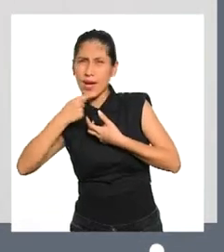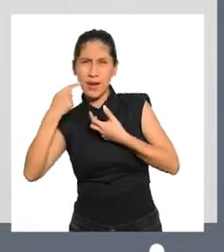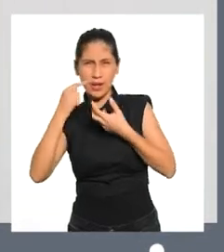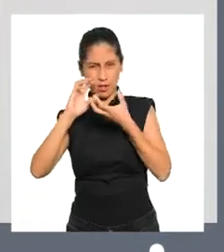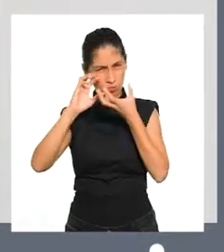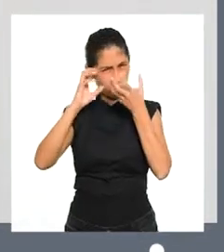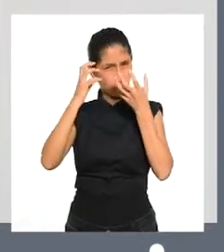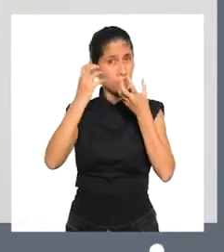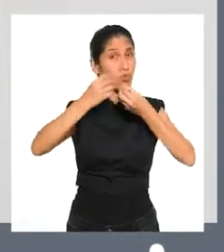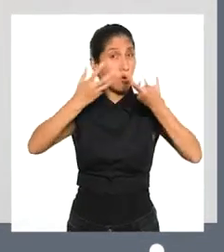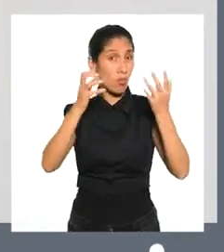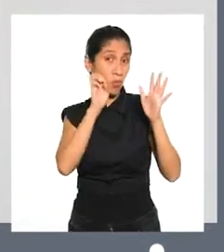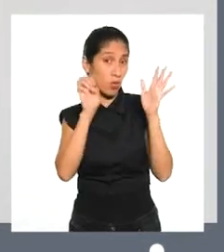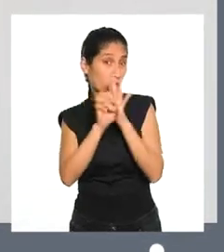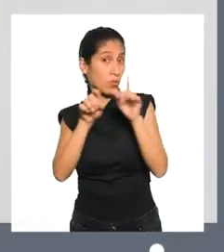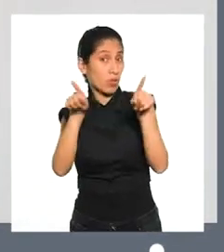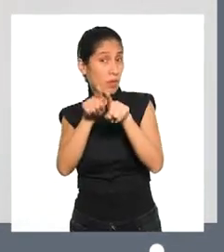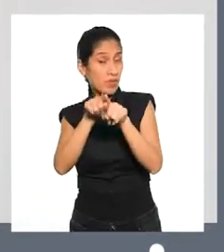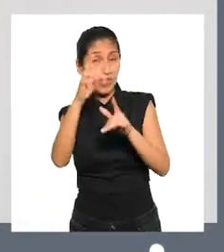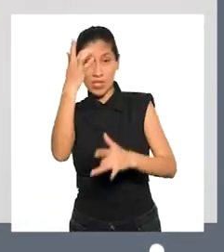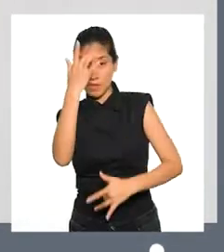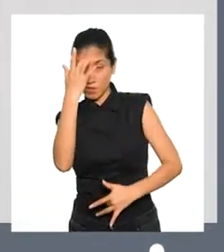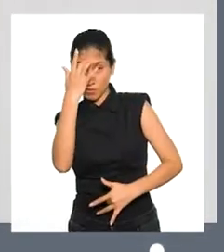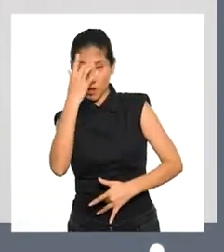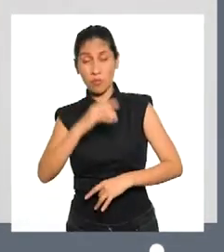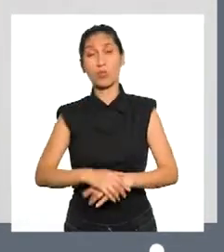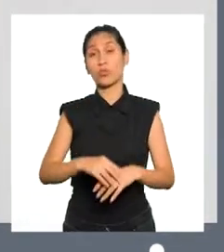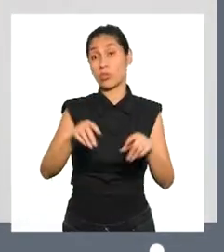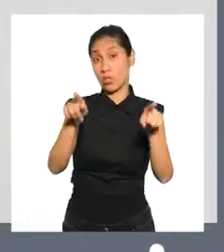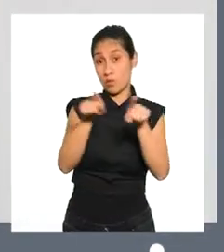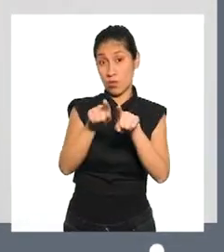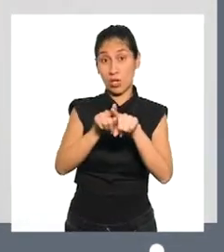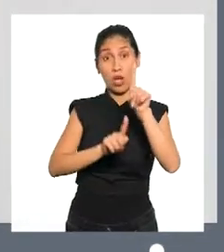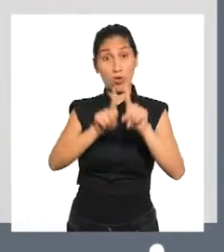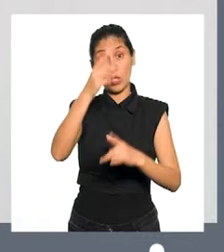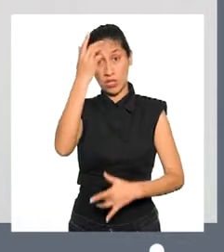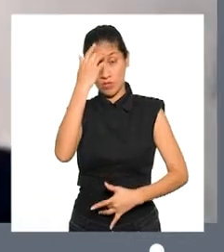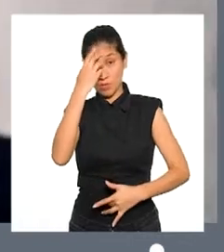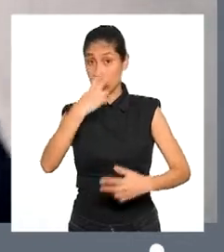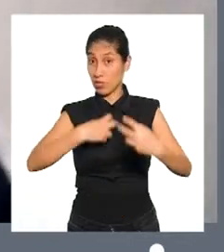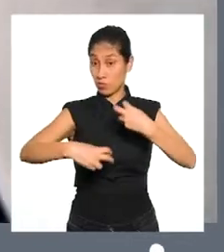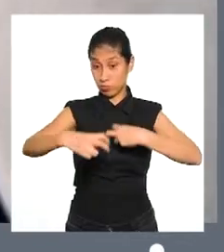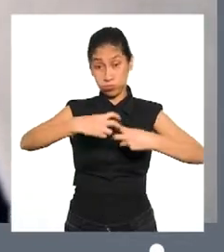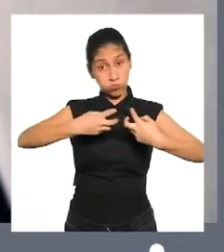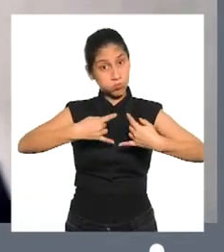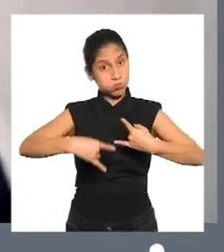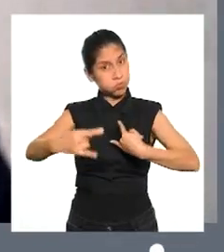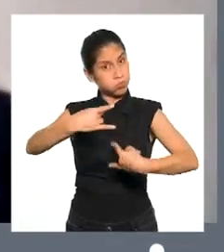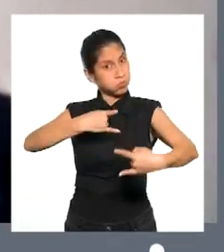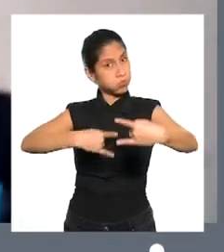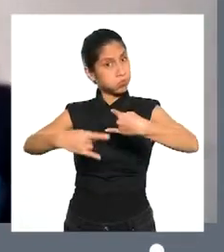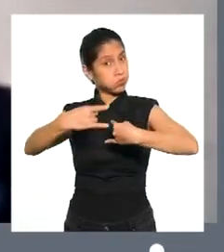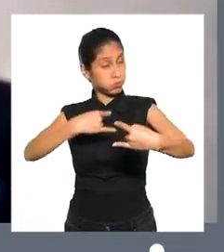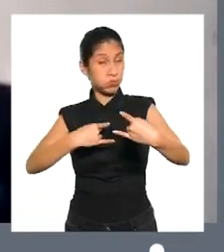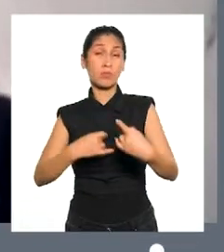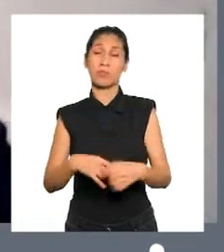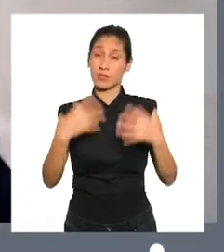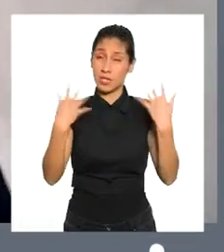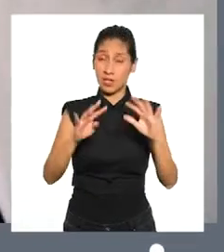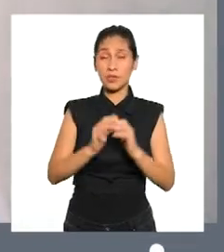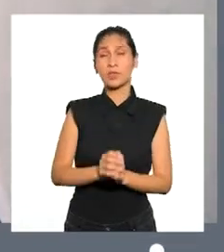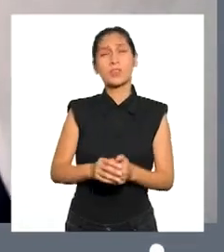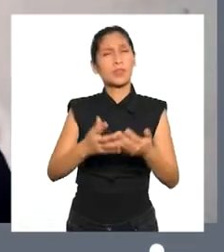influyendo incluso en si enfermamos o no, produciendo en el peor de los casos enfermedades genéticas. Los determinantes de la salud nos